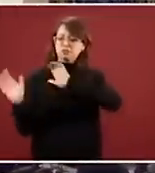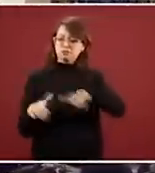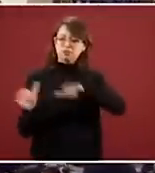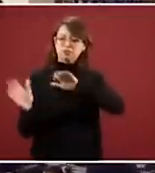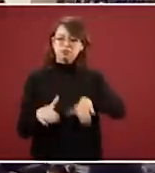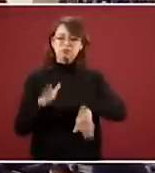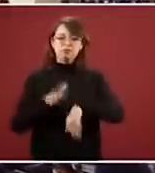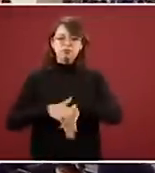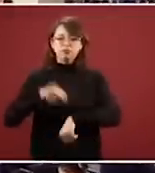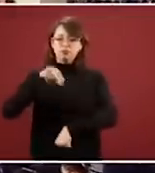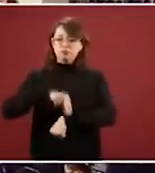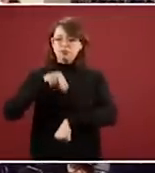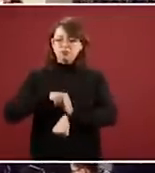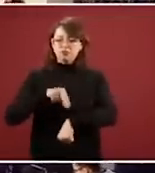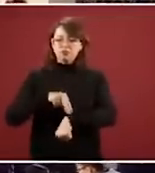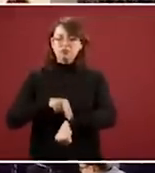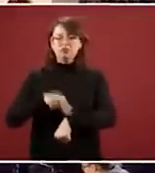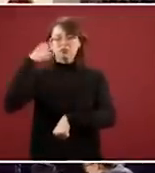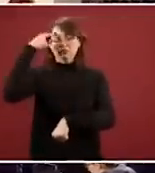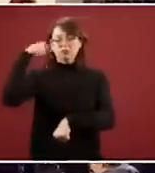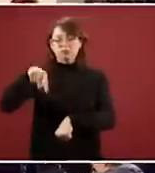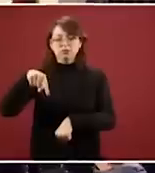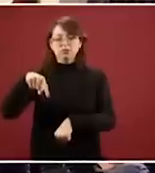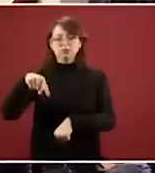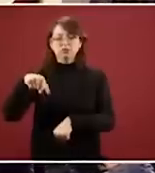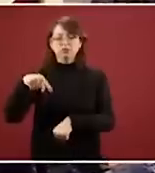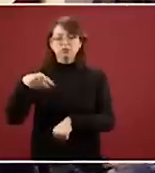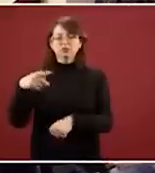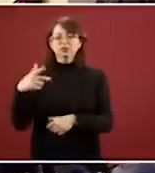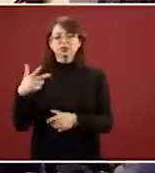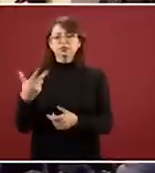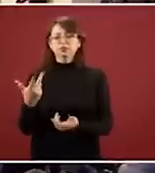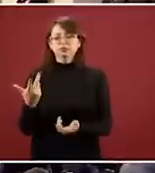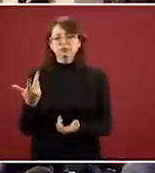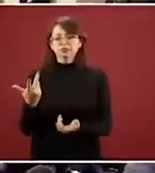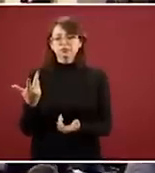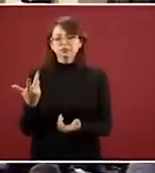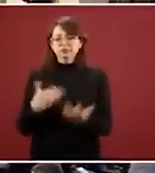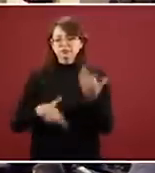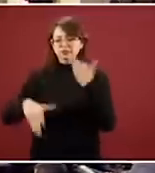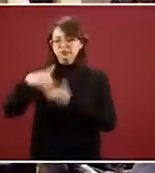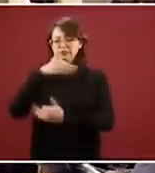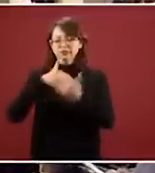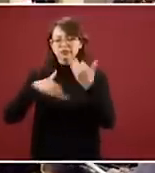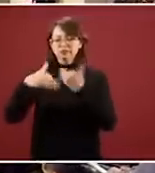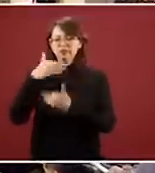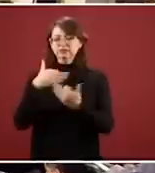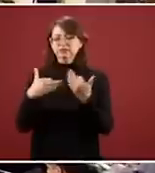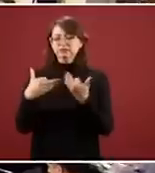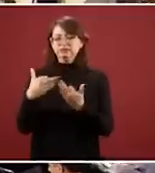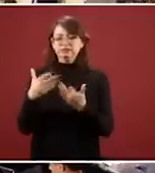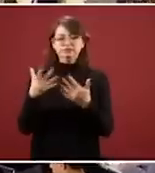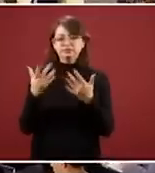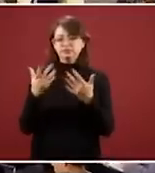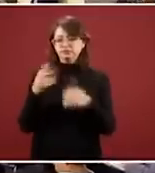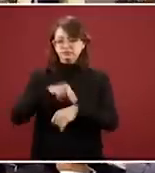para cubrir todo lo que son